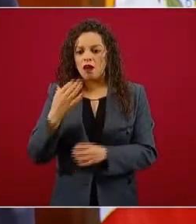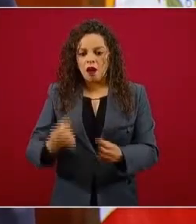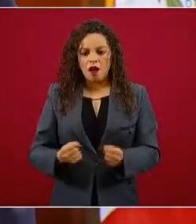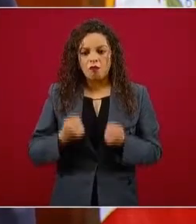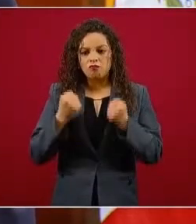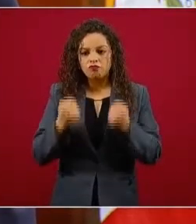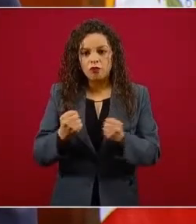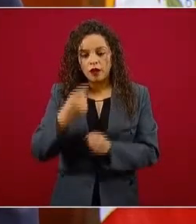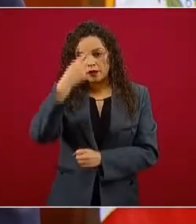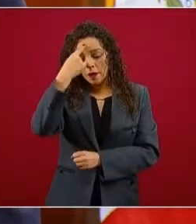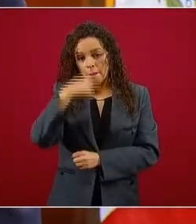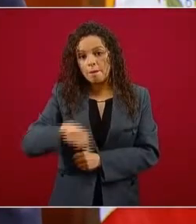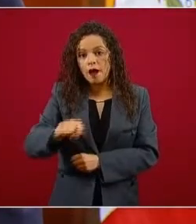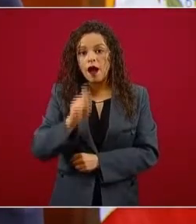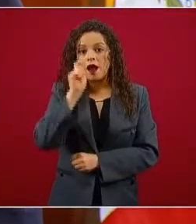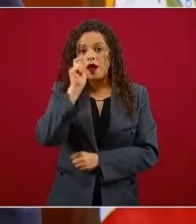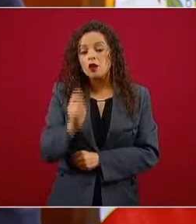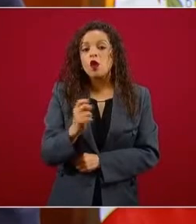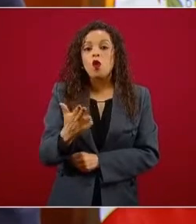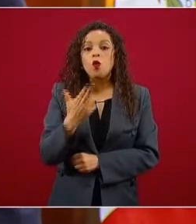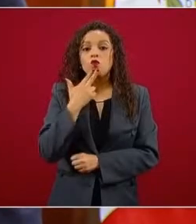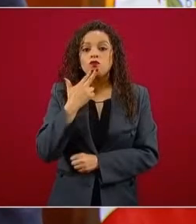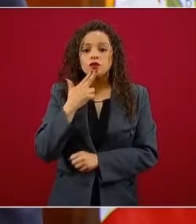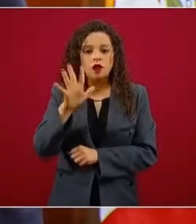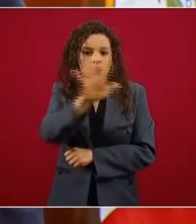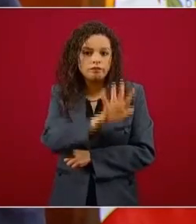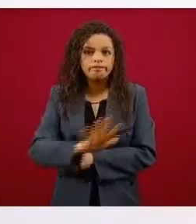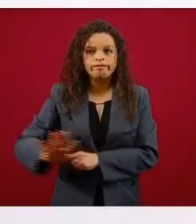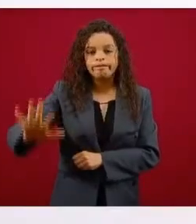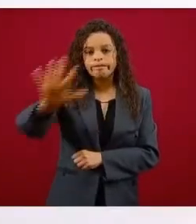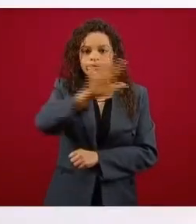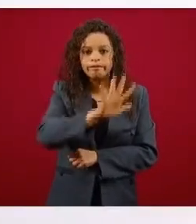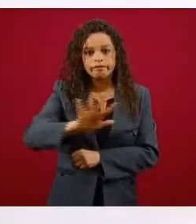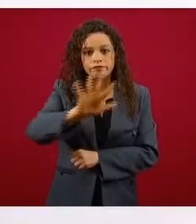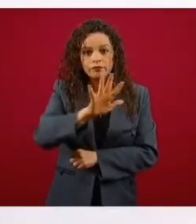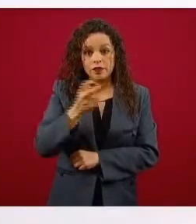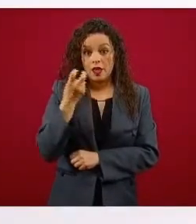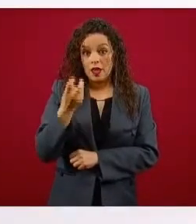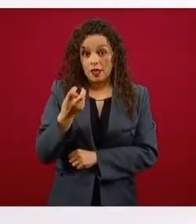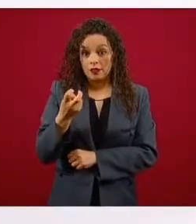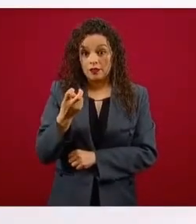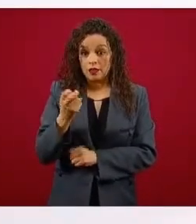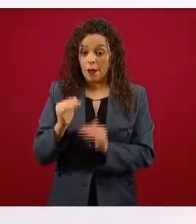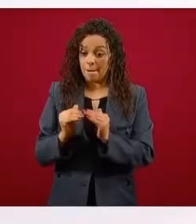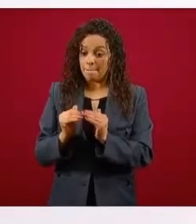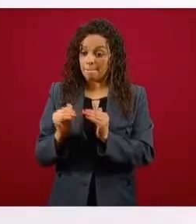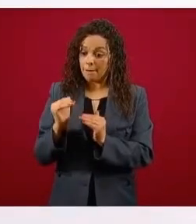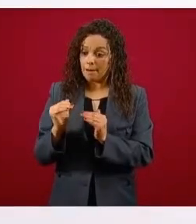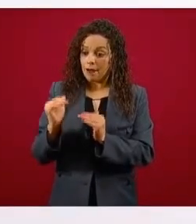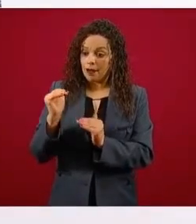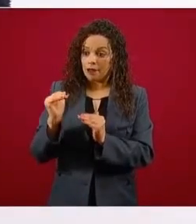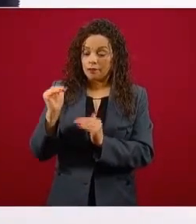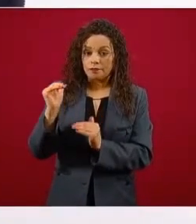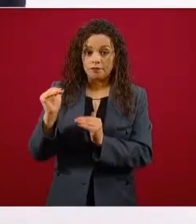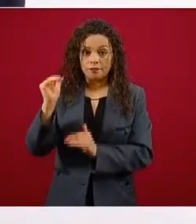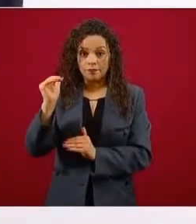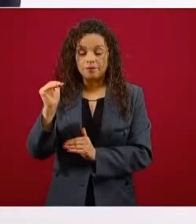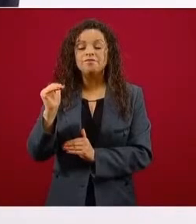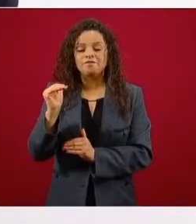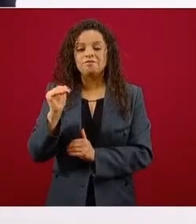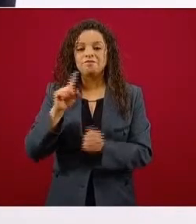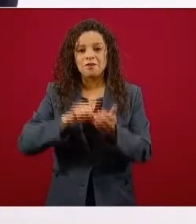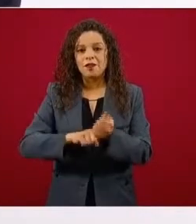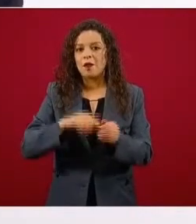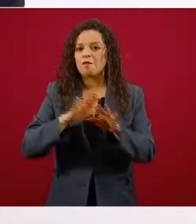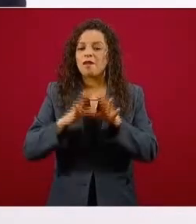clases populares, las cuales, al elevar su poder adquisitivo, fortalecen